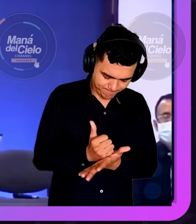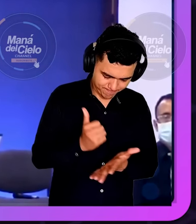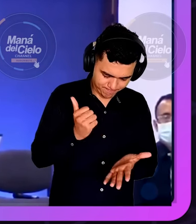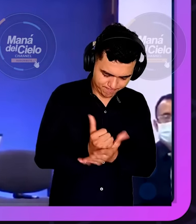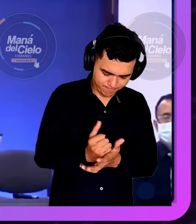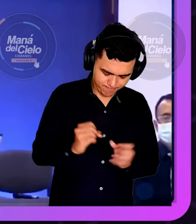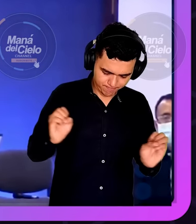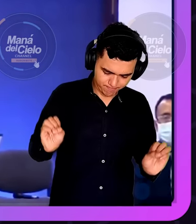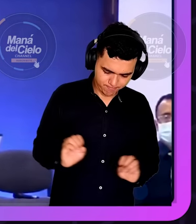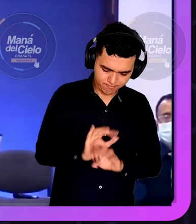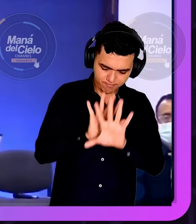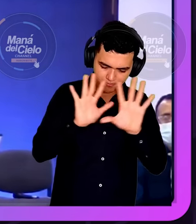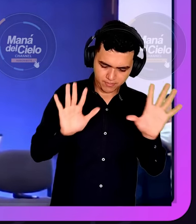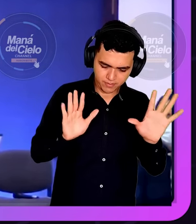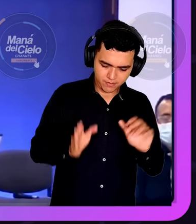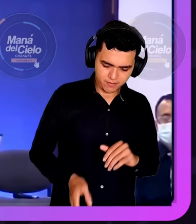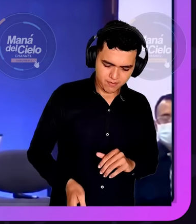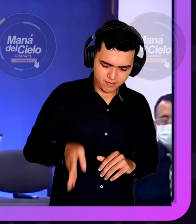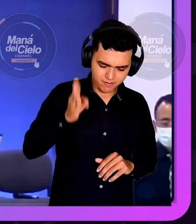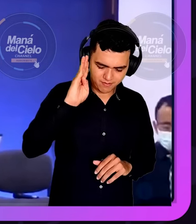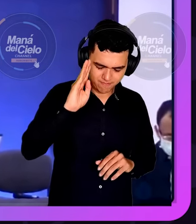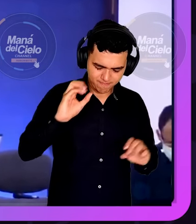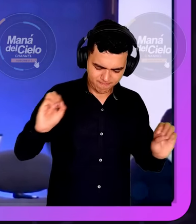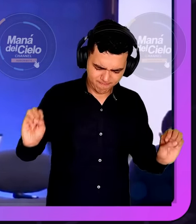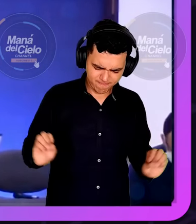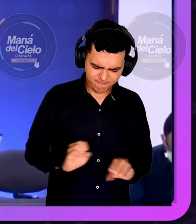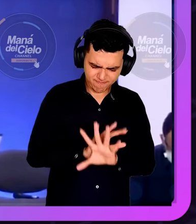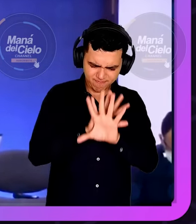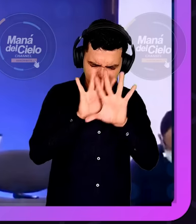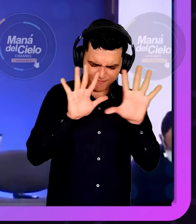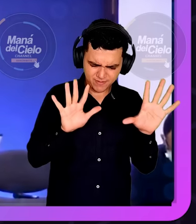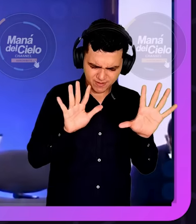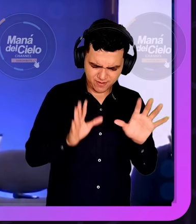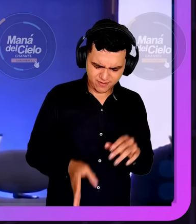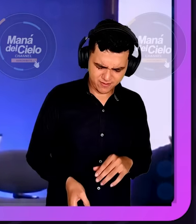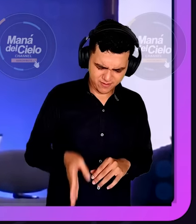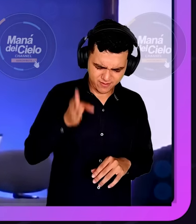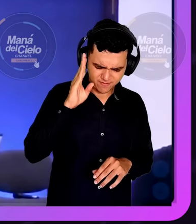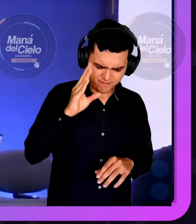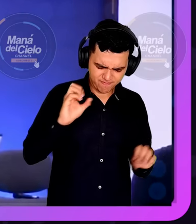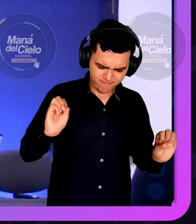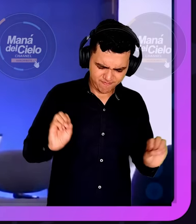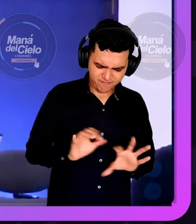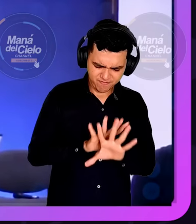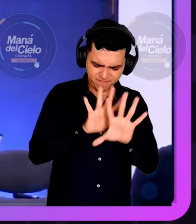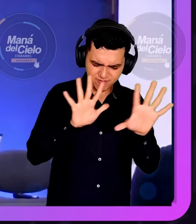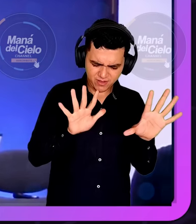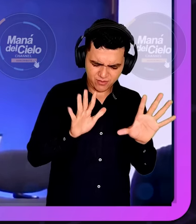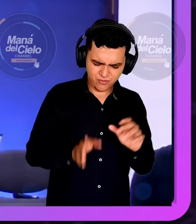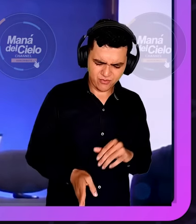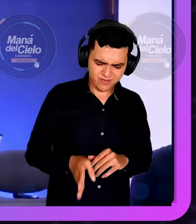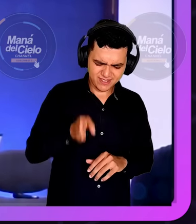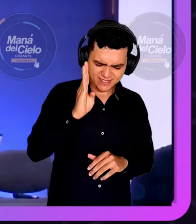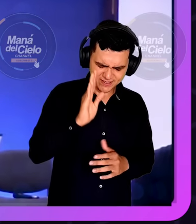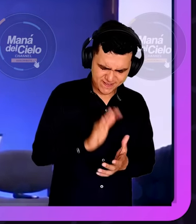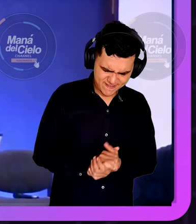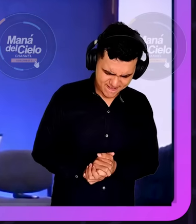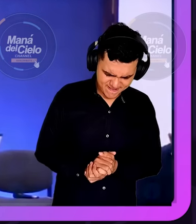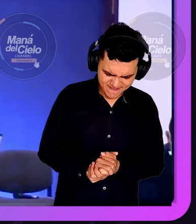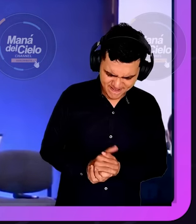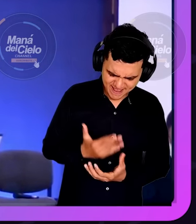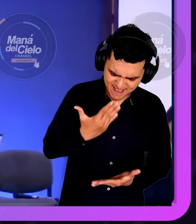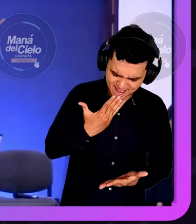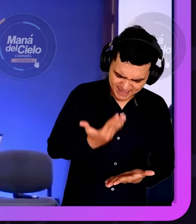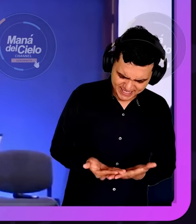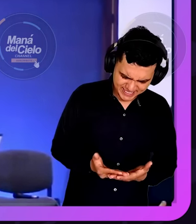Alabanzas al Señor, alabanzas al Señor, alabanzas al Señor, alabanzas al Señor. Apláudalo